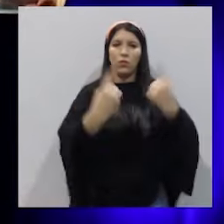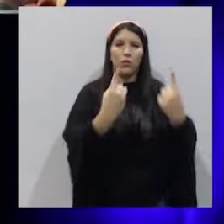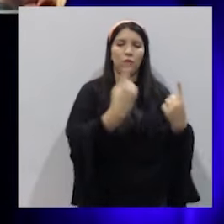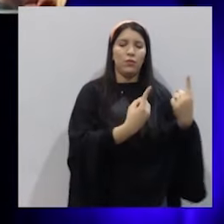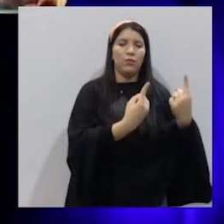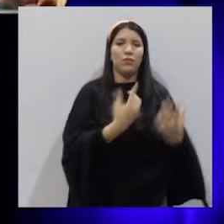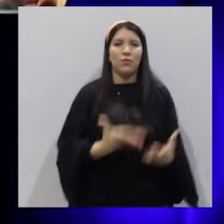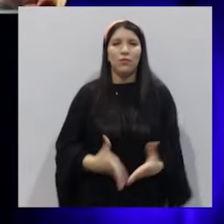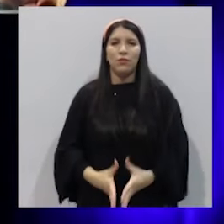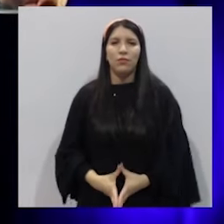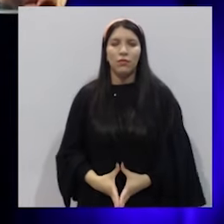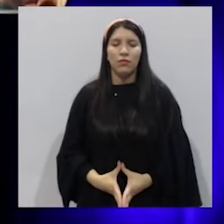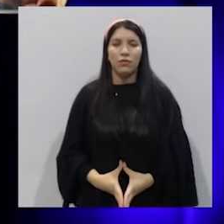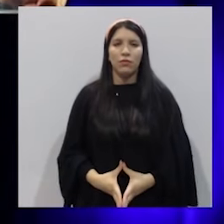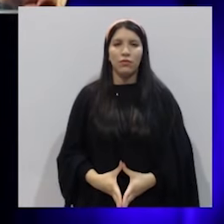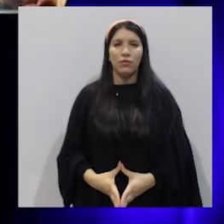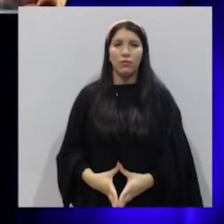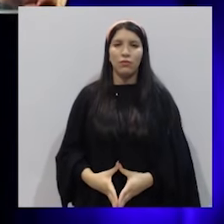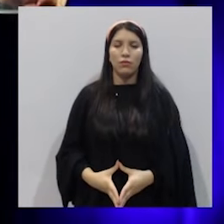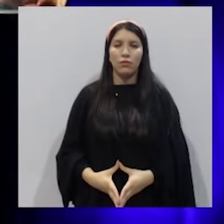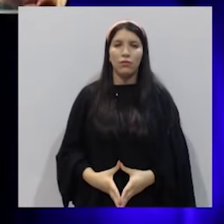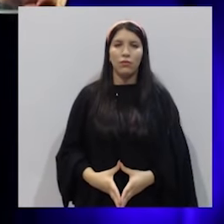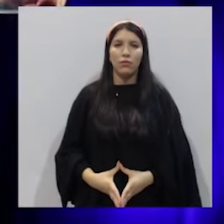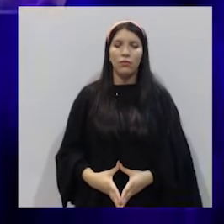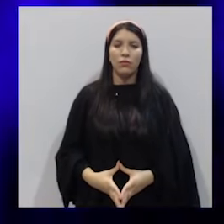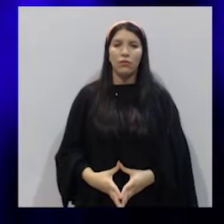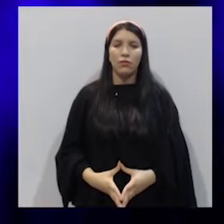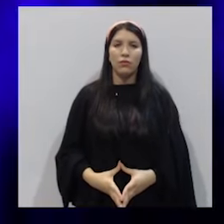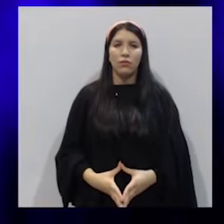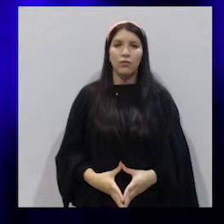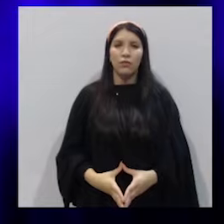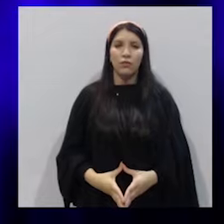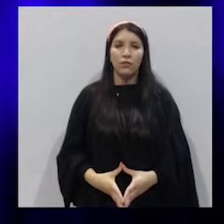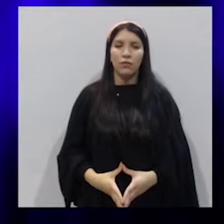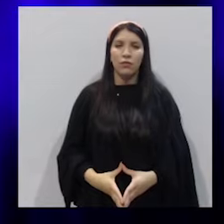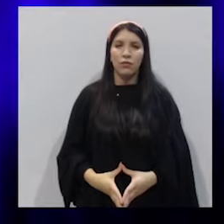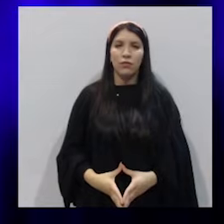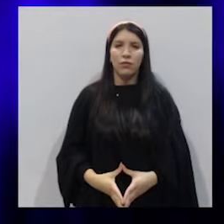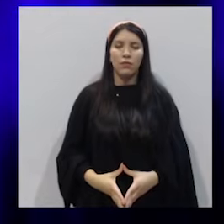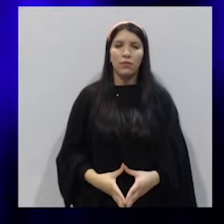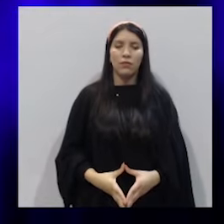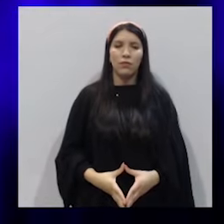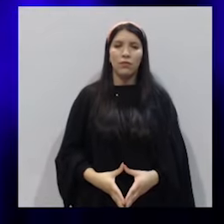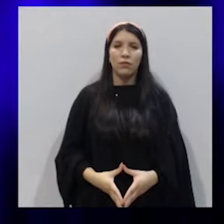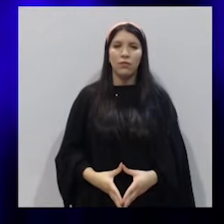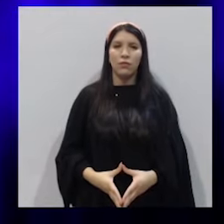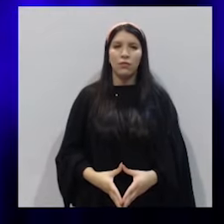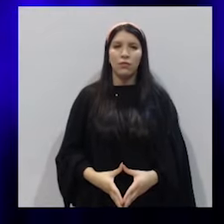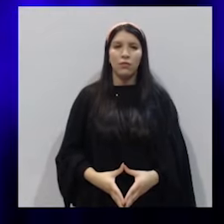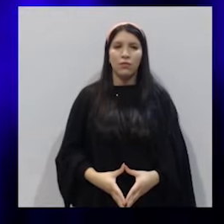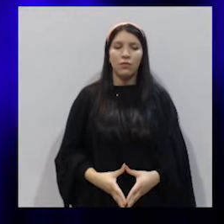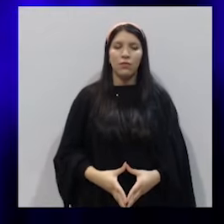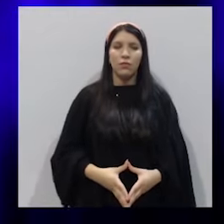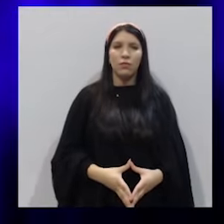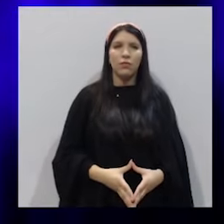ha trazado siguen vigente para este tiempo entonces no importa si en tu trabajo en el colegio